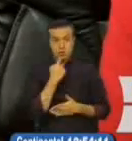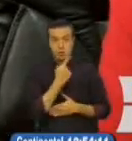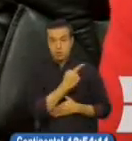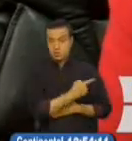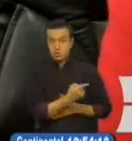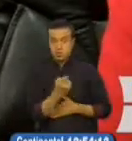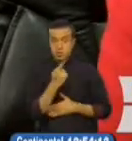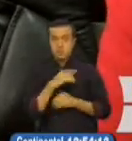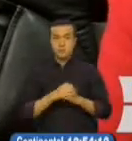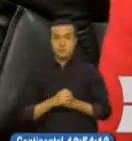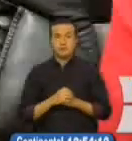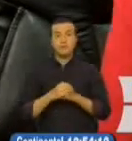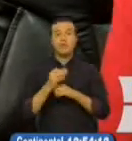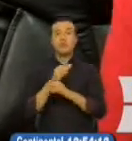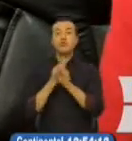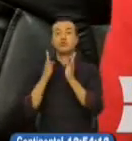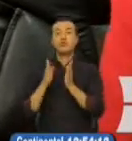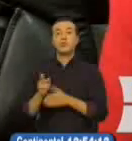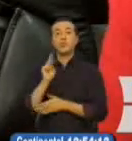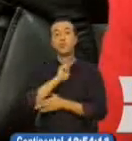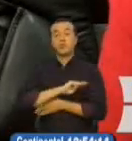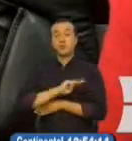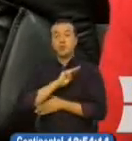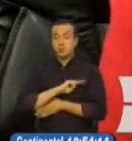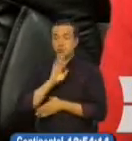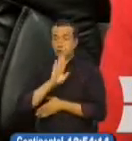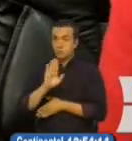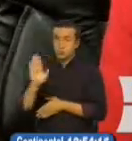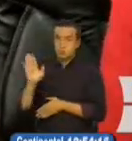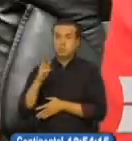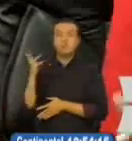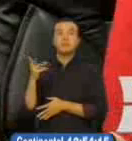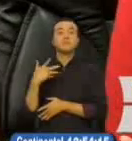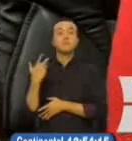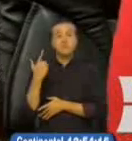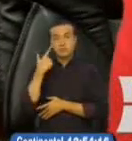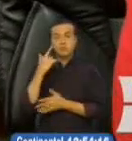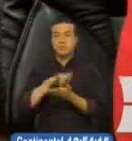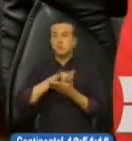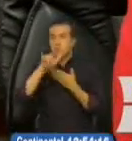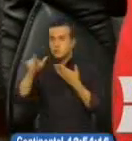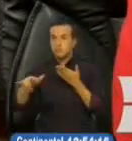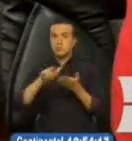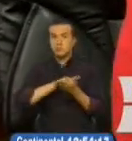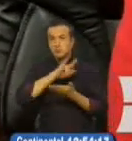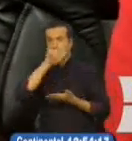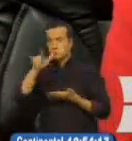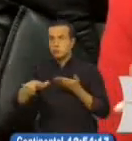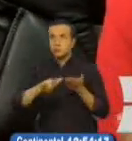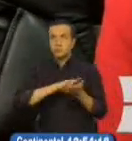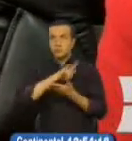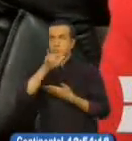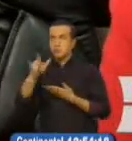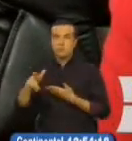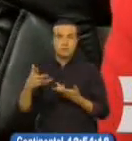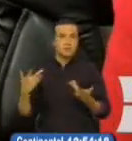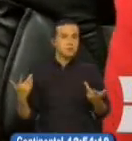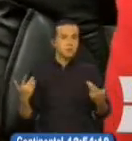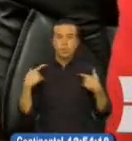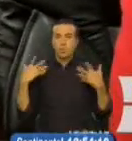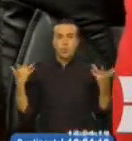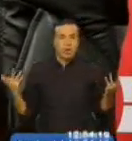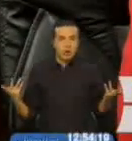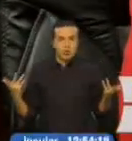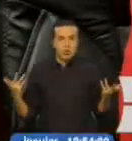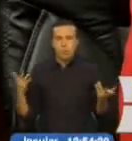que funcionarios del municipio habrían realizado viajes sin que todavía obviamente tengan